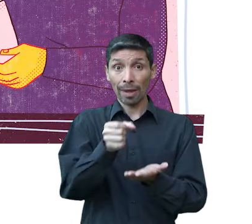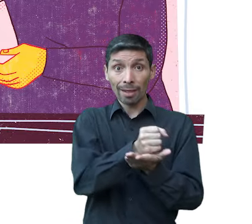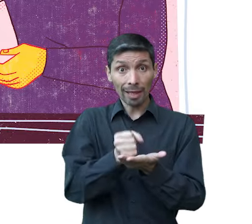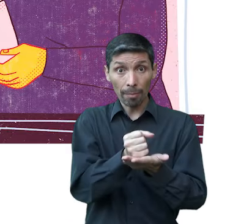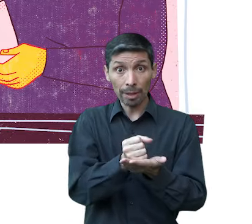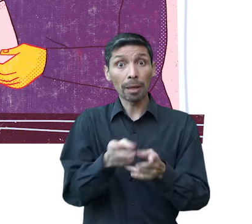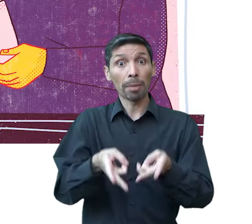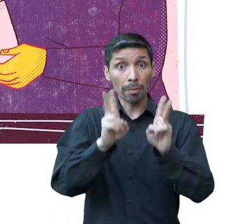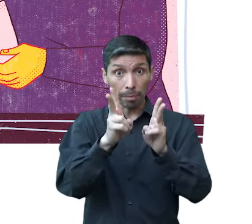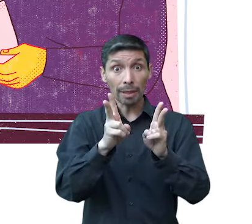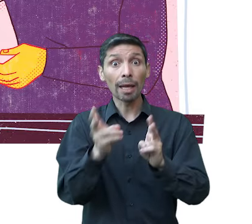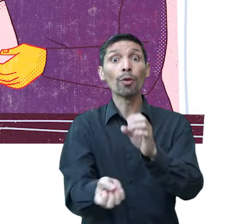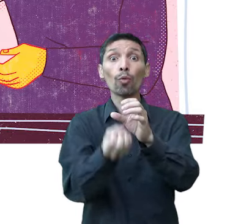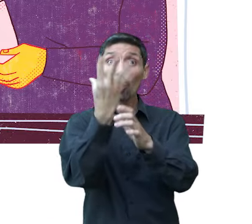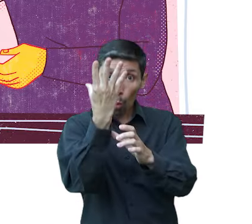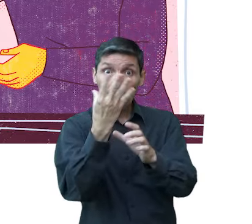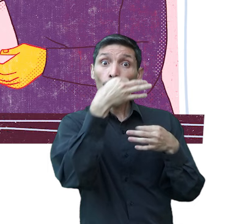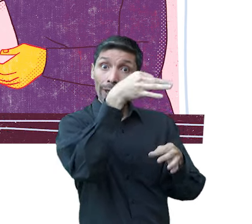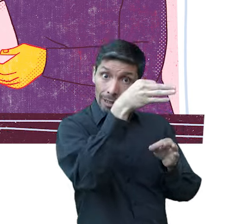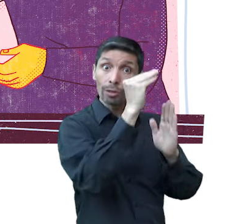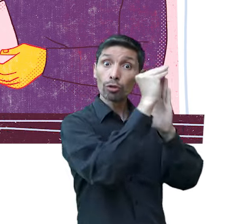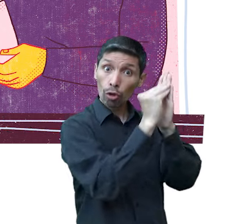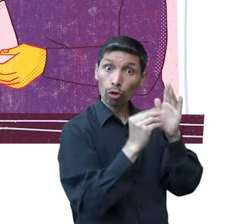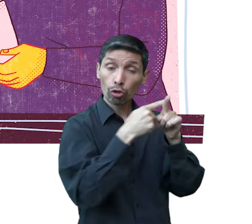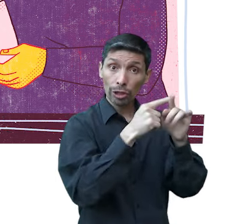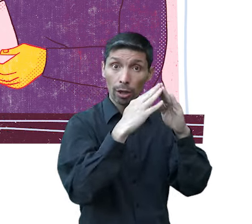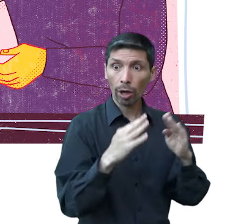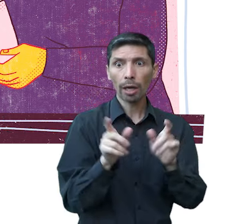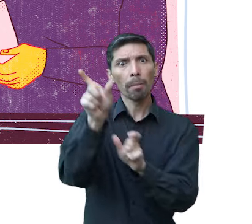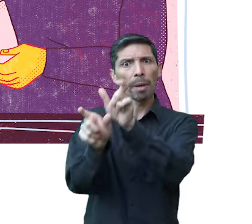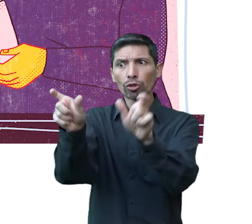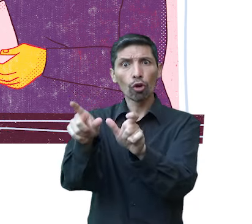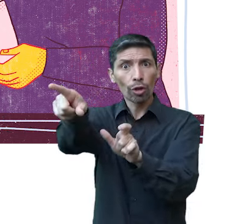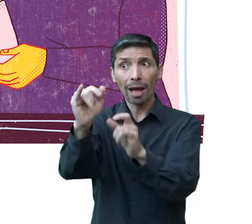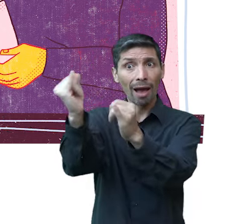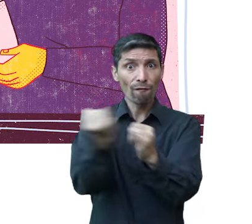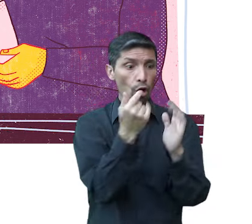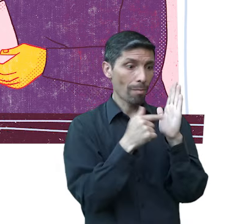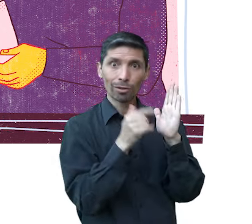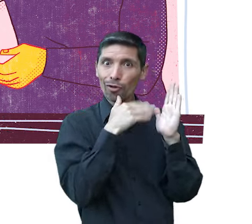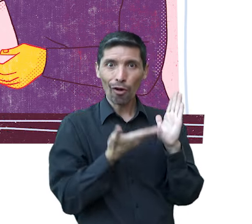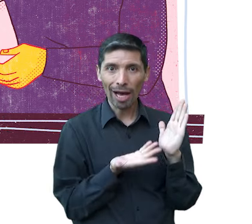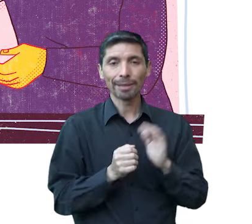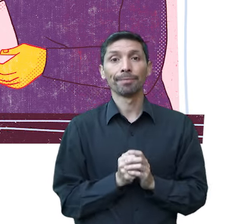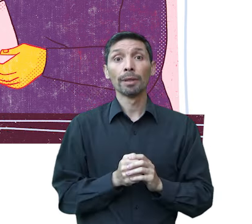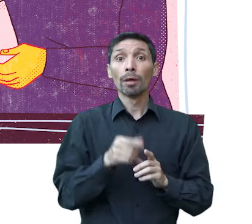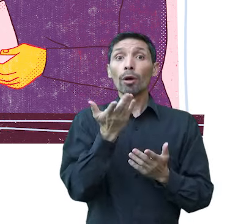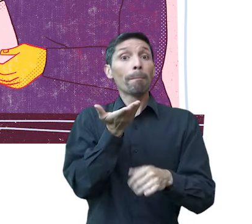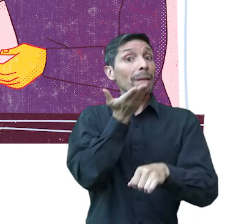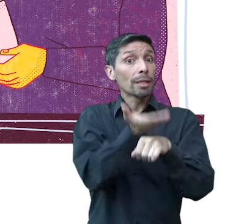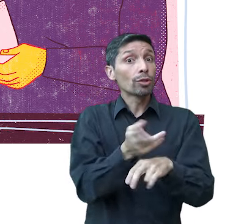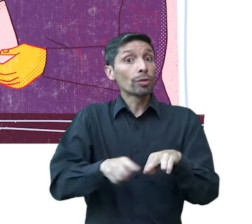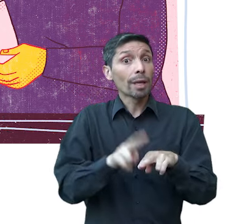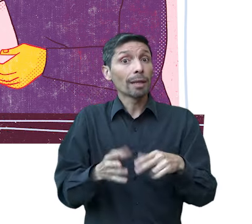trámite permite crear un nuevo Registro Social de Hogares a personas que no cuentan con información en el registro. Para realizar